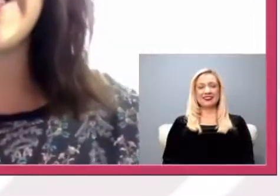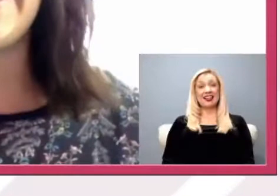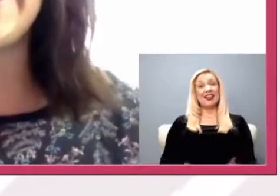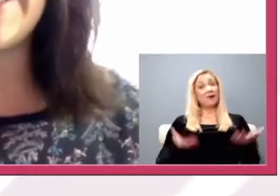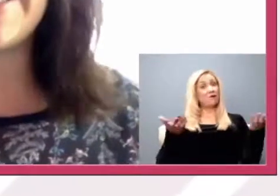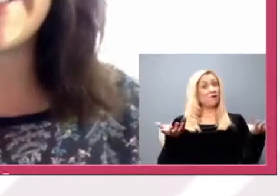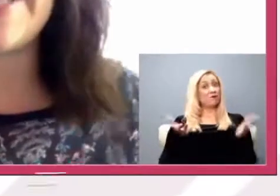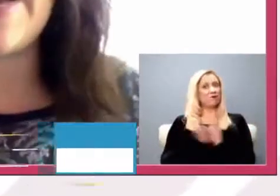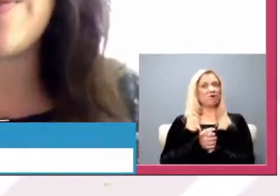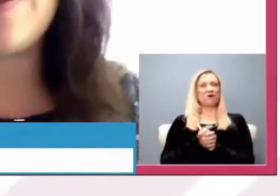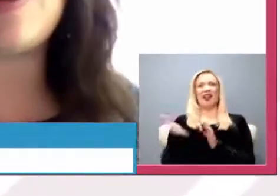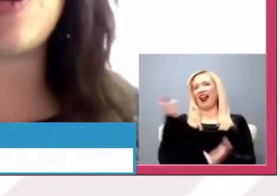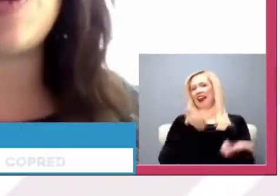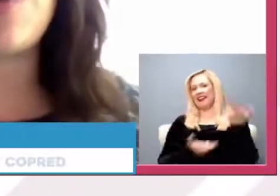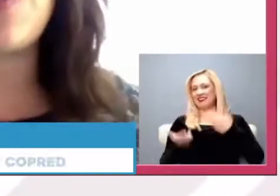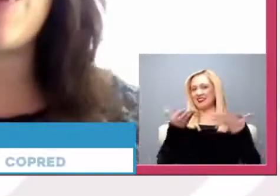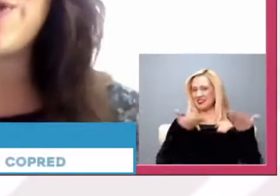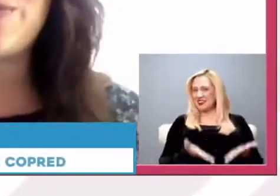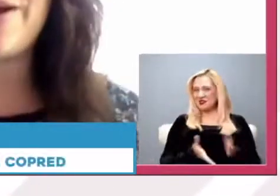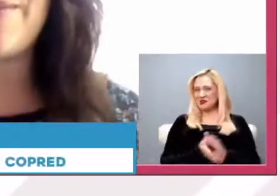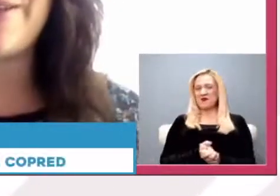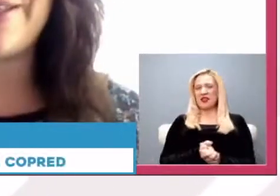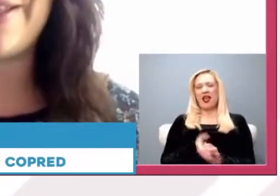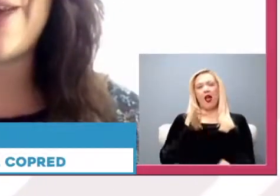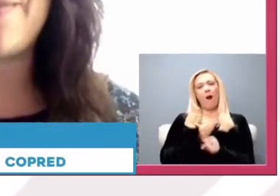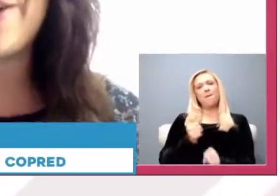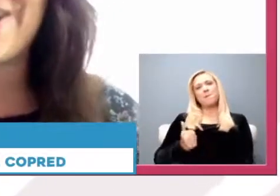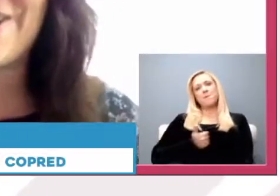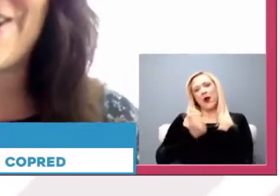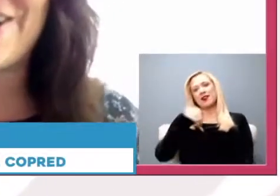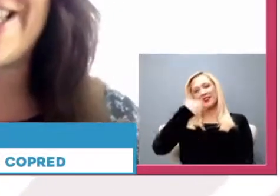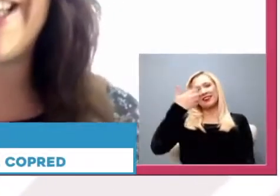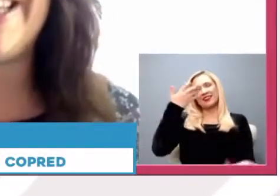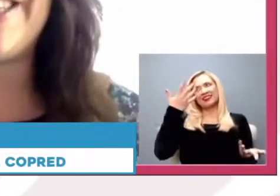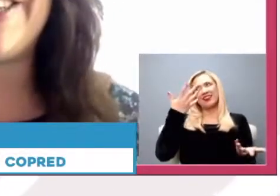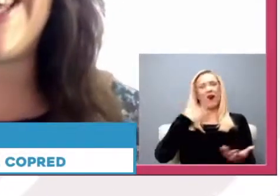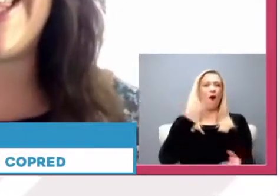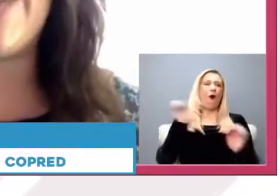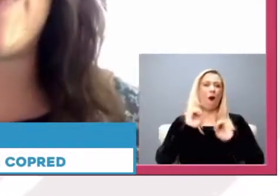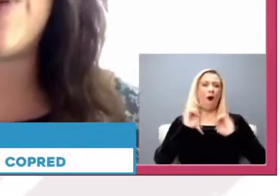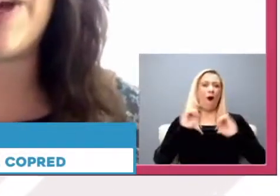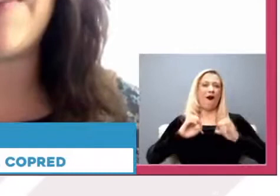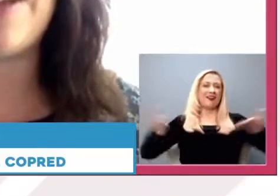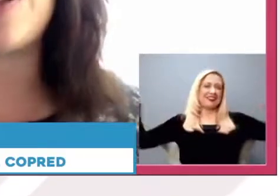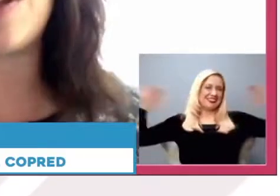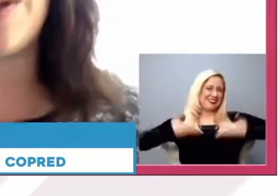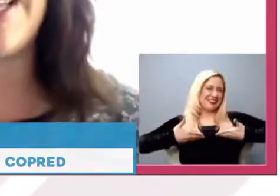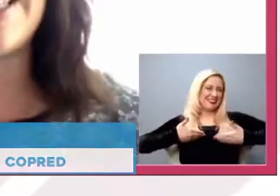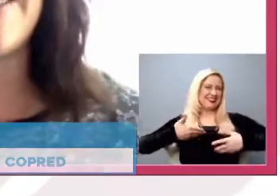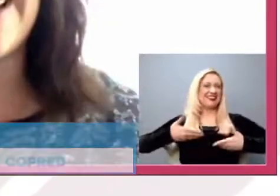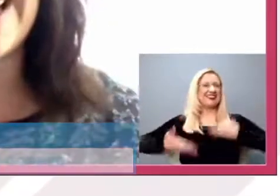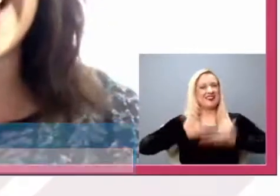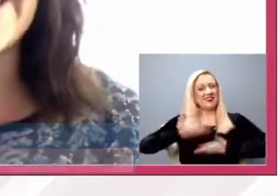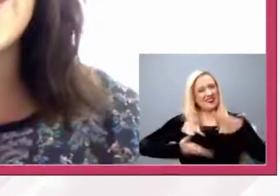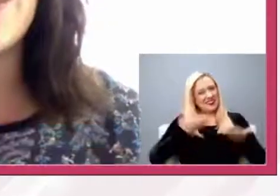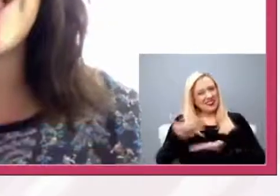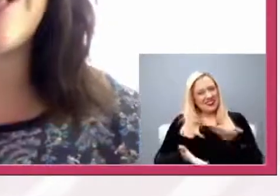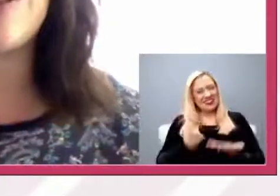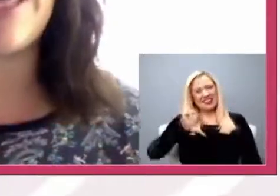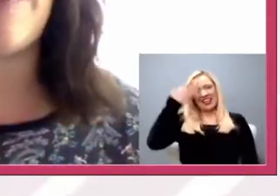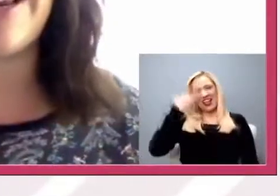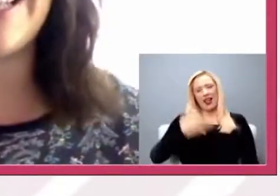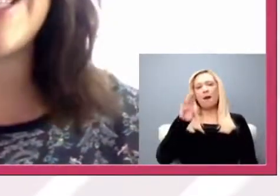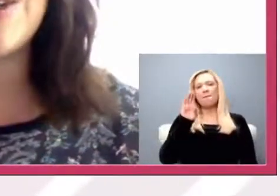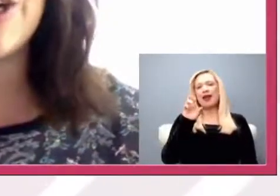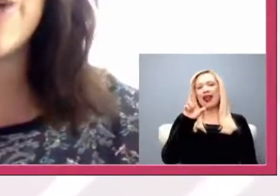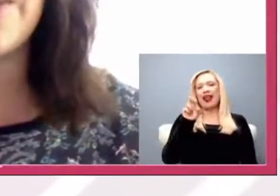Pues ya regresamos. Yo aprovecho para presentarme, creo que no lo hice al inicio del programa. Yo soy Berenice Vargas, soy directora